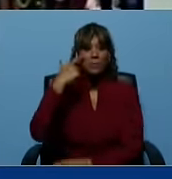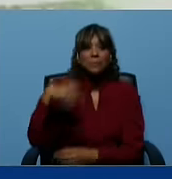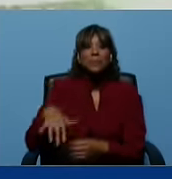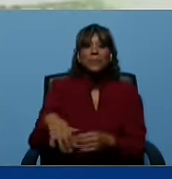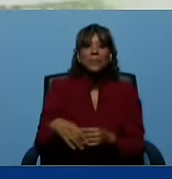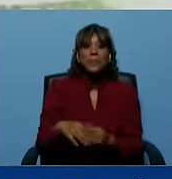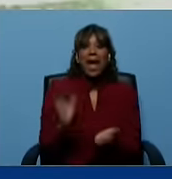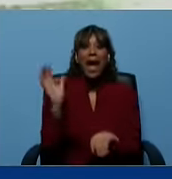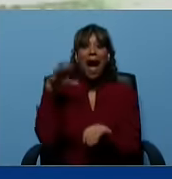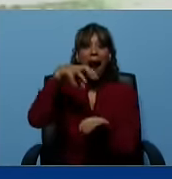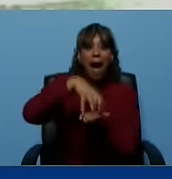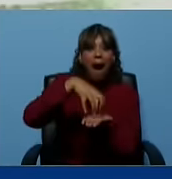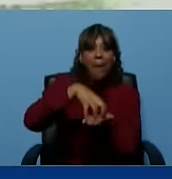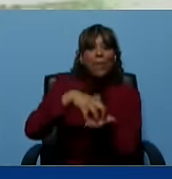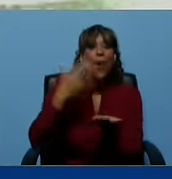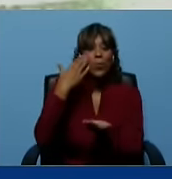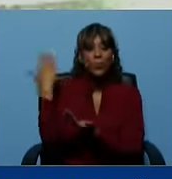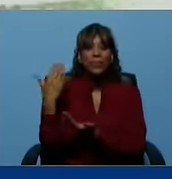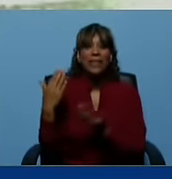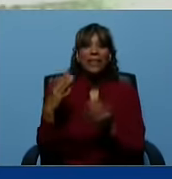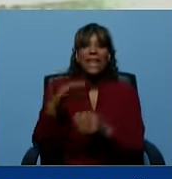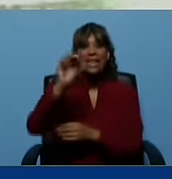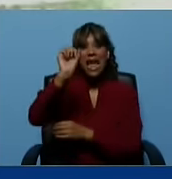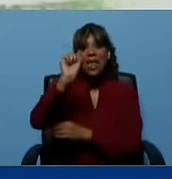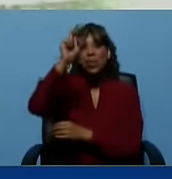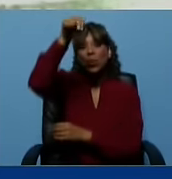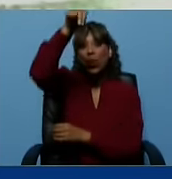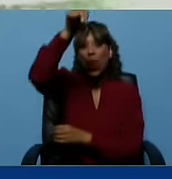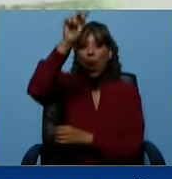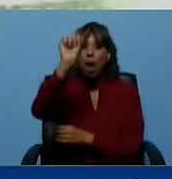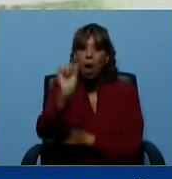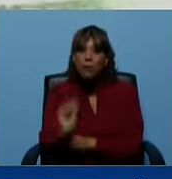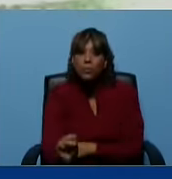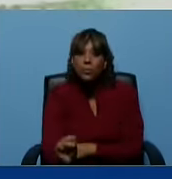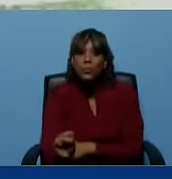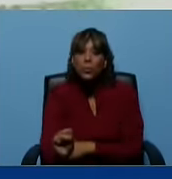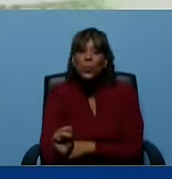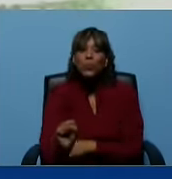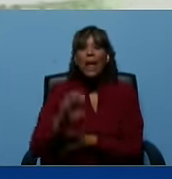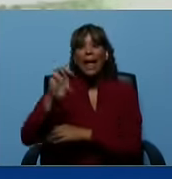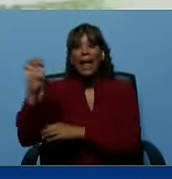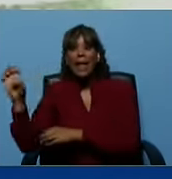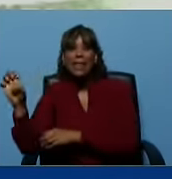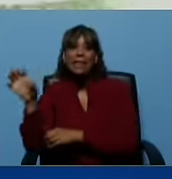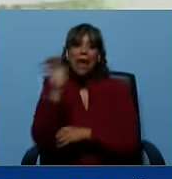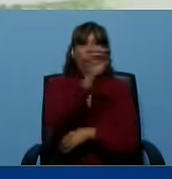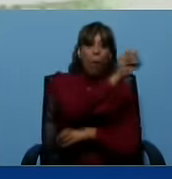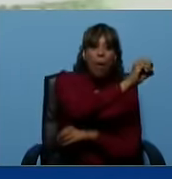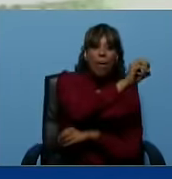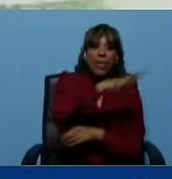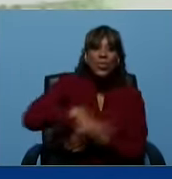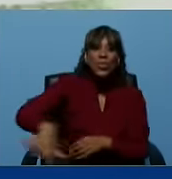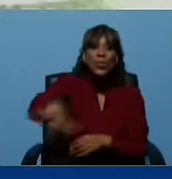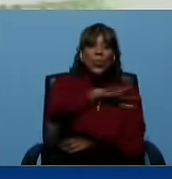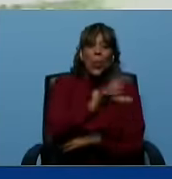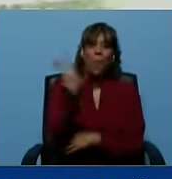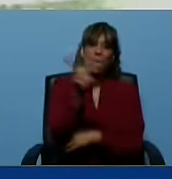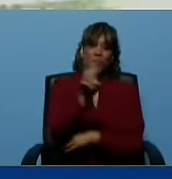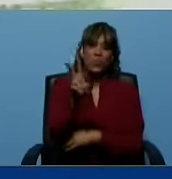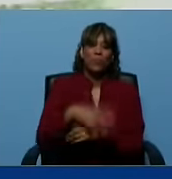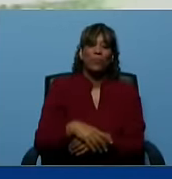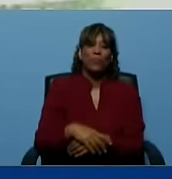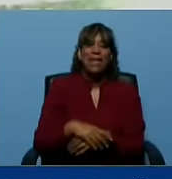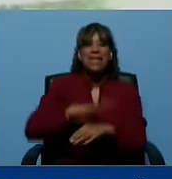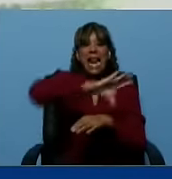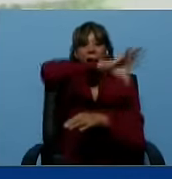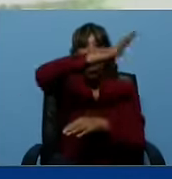país, de norte a sur, de este a oeste, de las